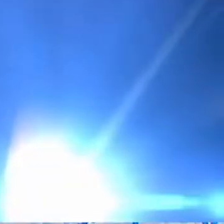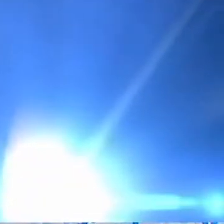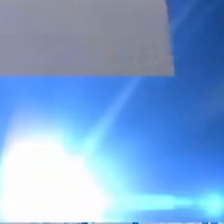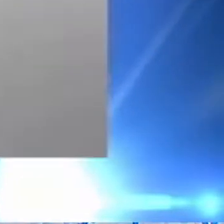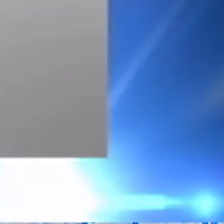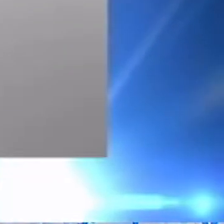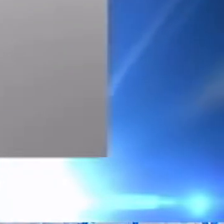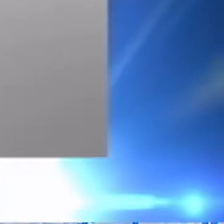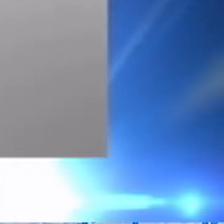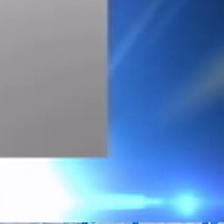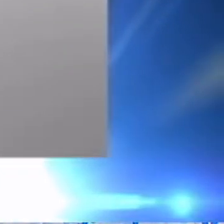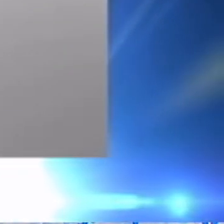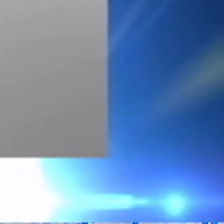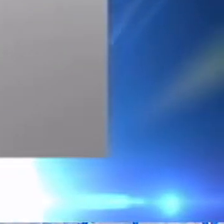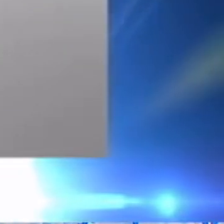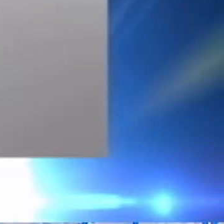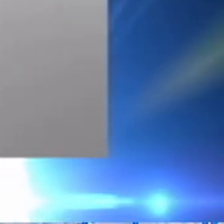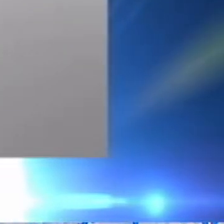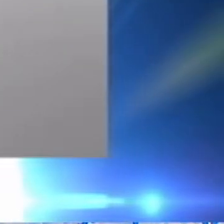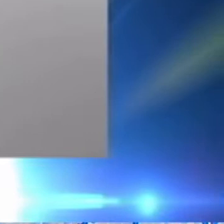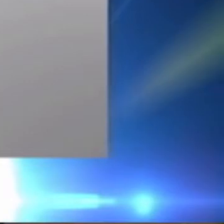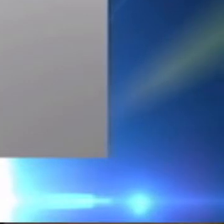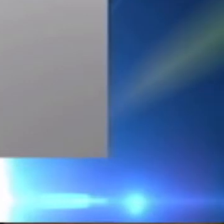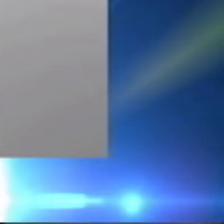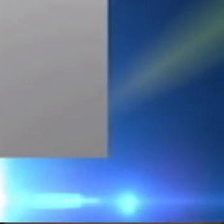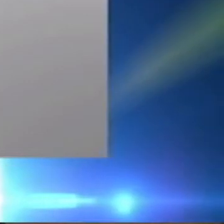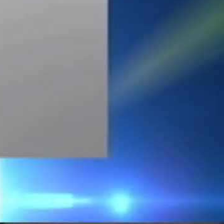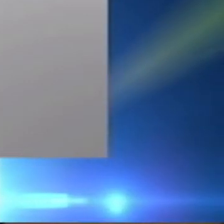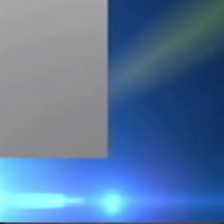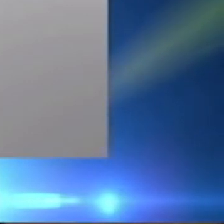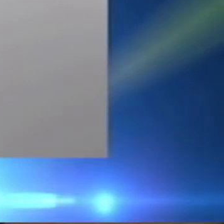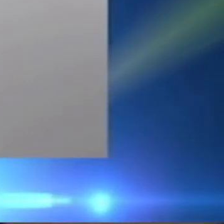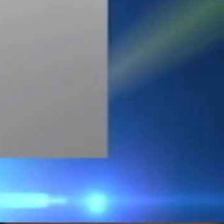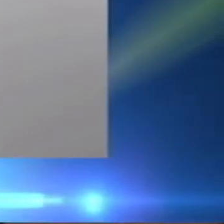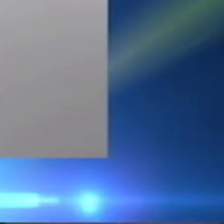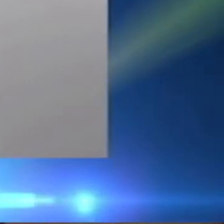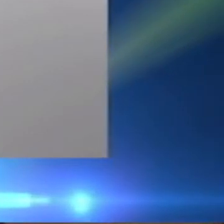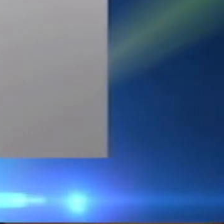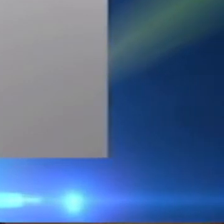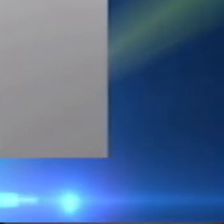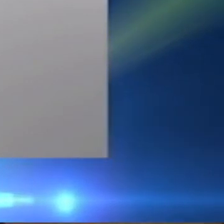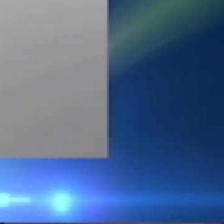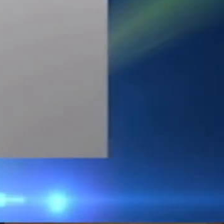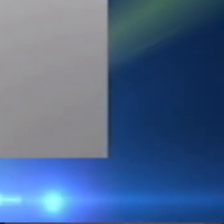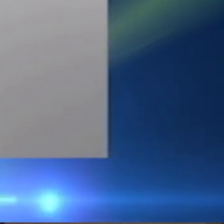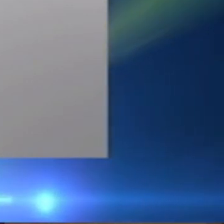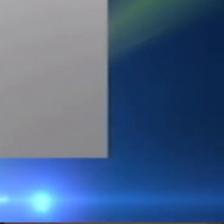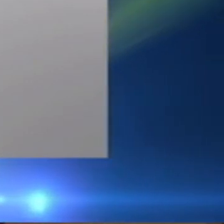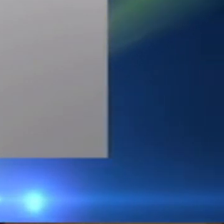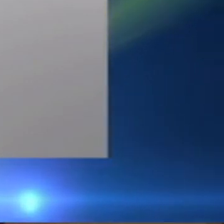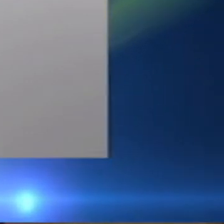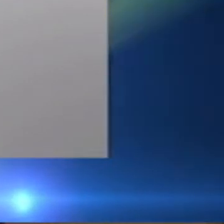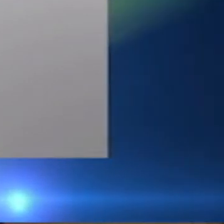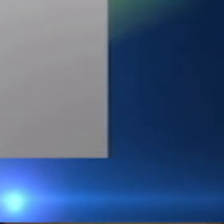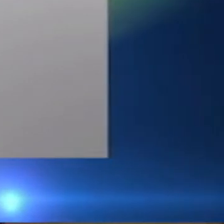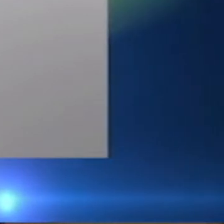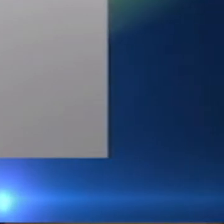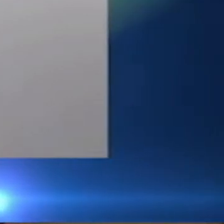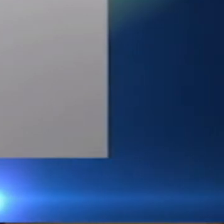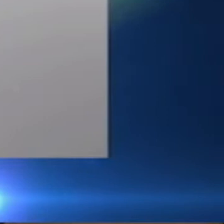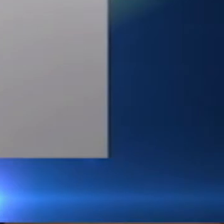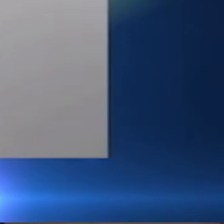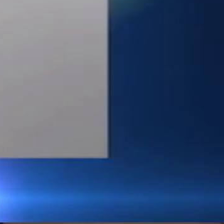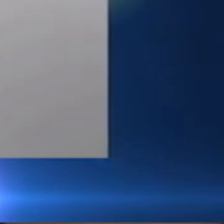310-245-8548. Doctora Marta. Dice nuestro televidente, los jefes de mi empresa nos comunicaron que no podían pagarnos la